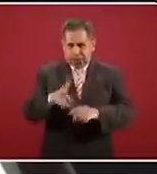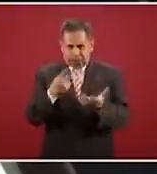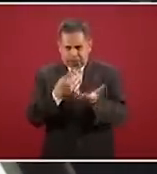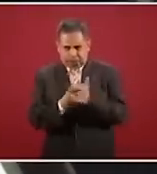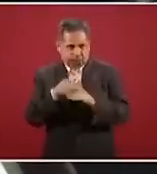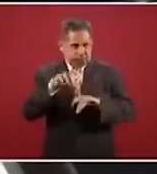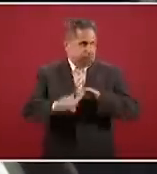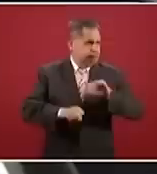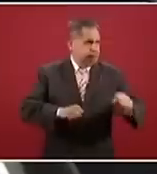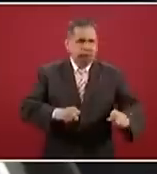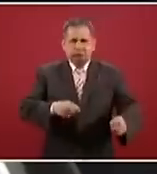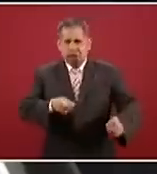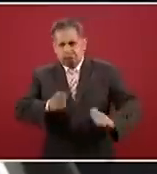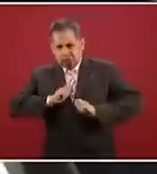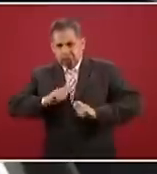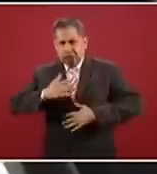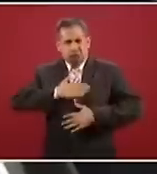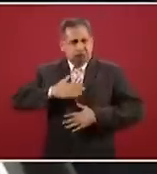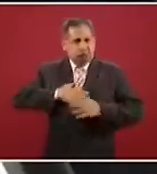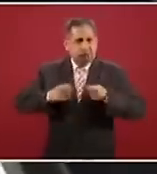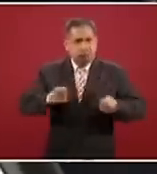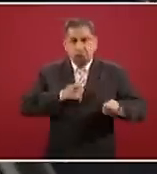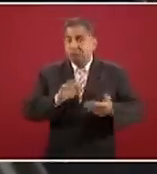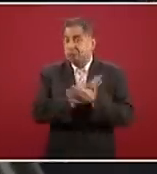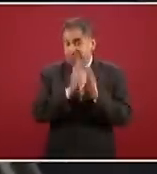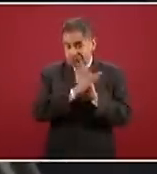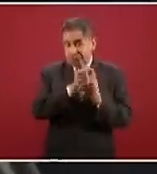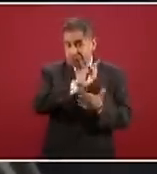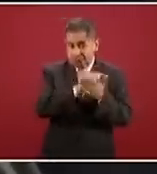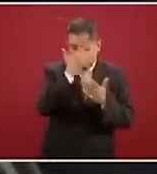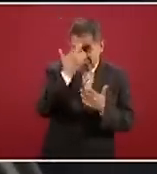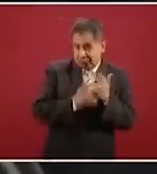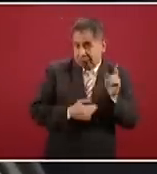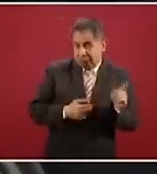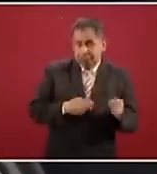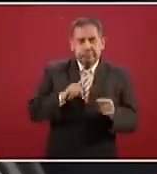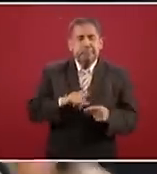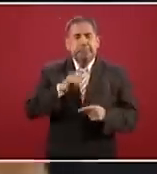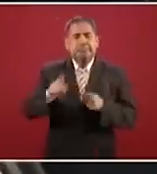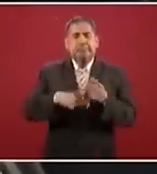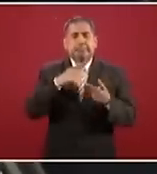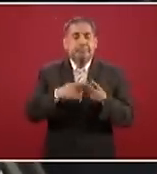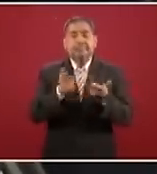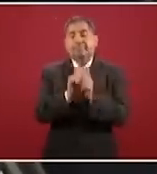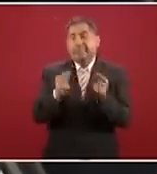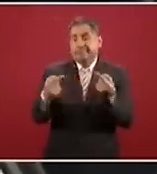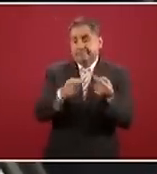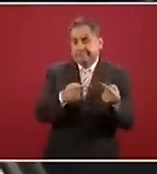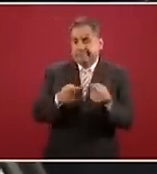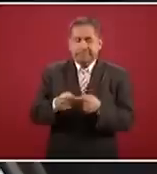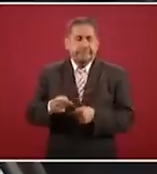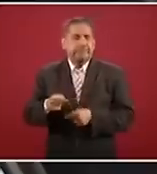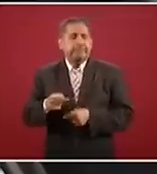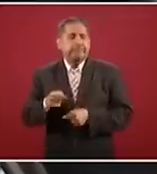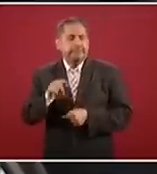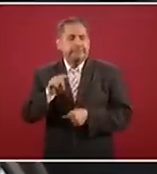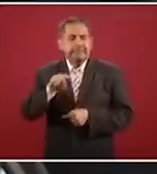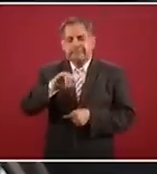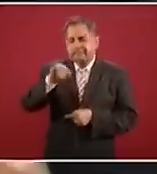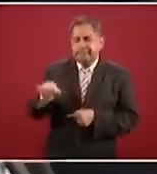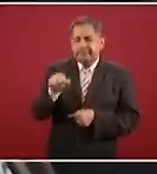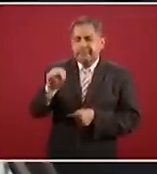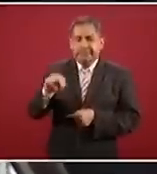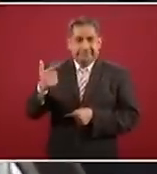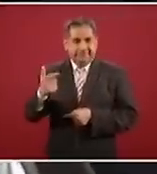apoderándose de la plaza. Hay otro video más tarde del grupo contrario, del Jalisco Nueva Generación, diciendo